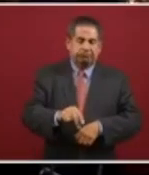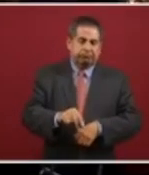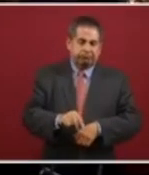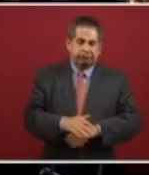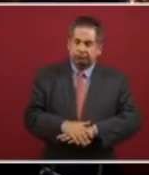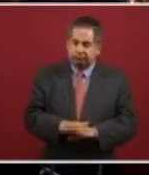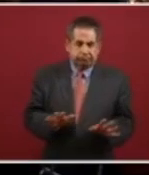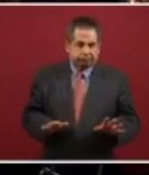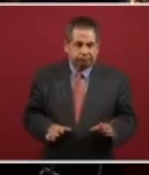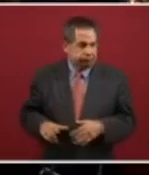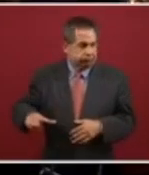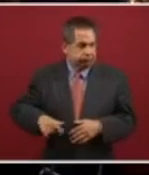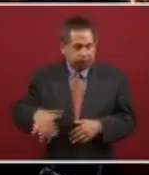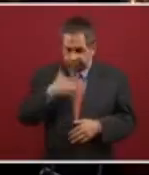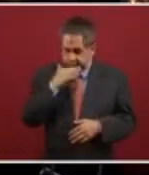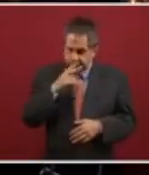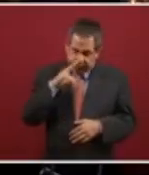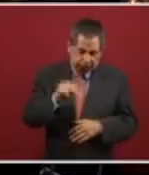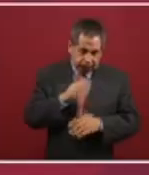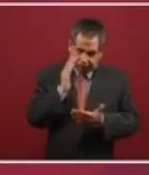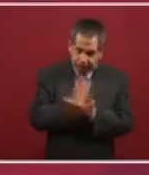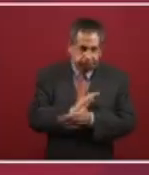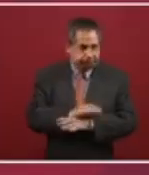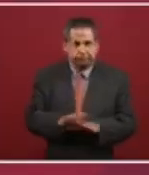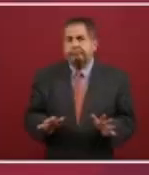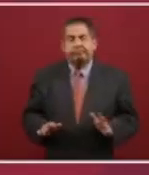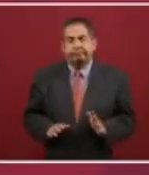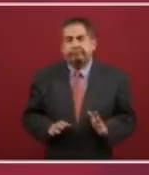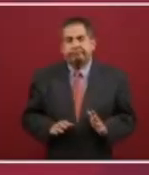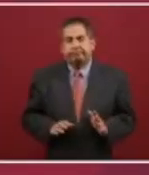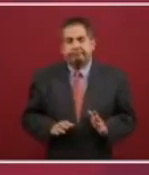en el gobierno. Ya no hay